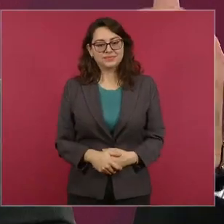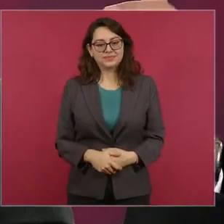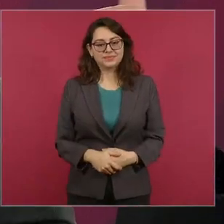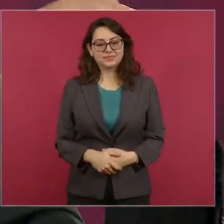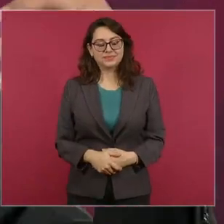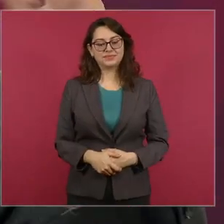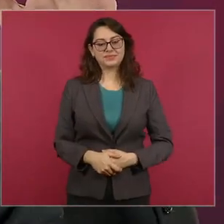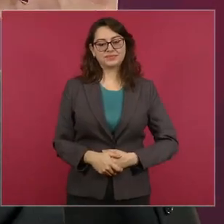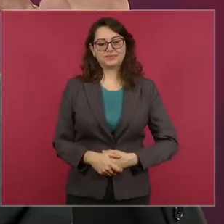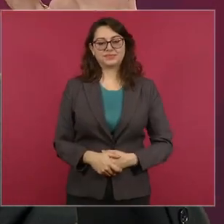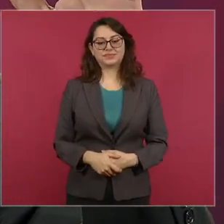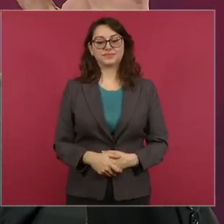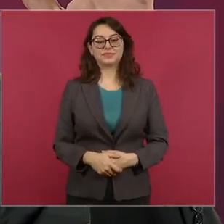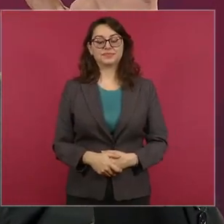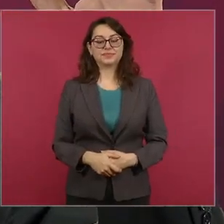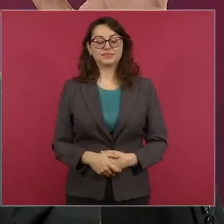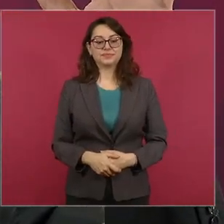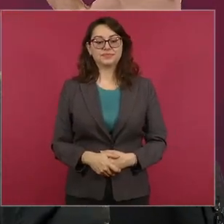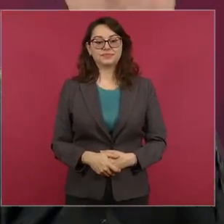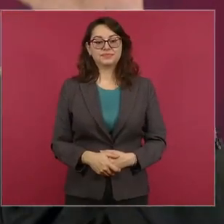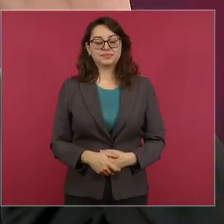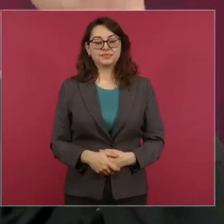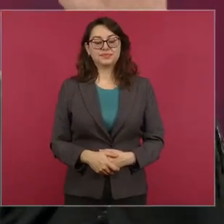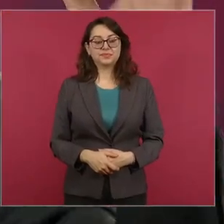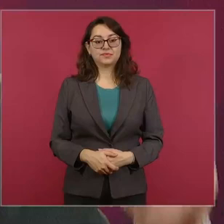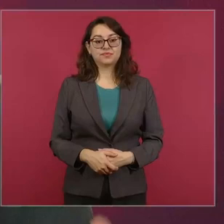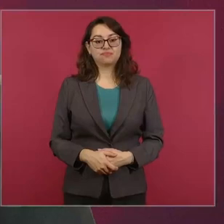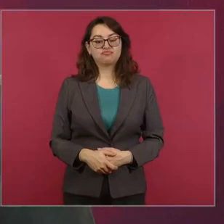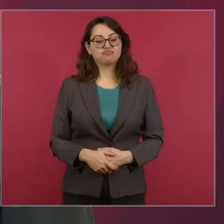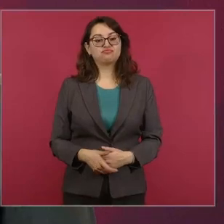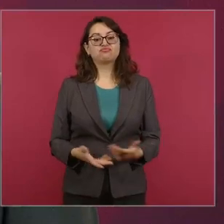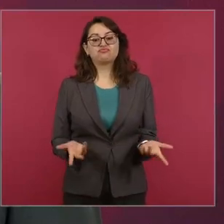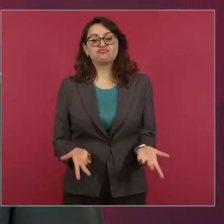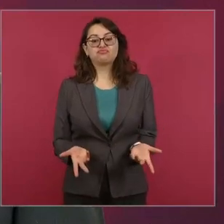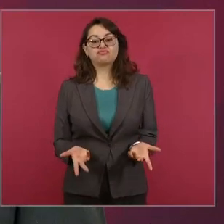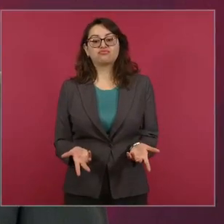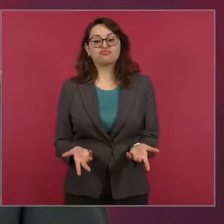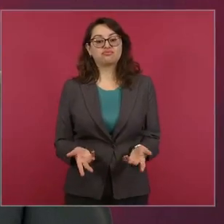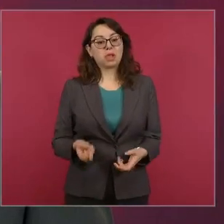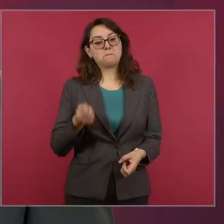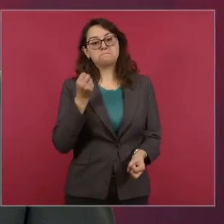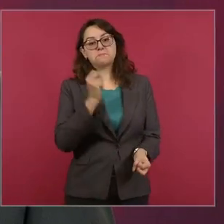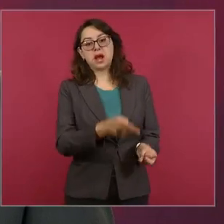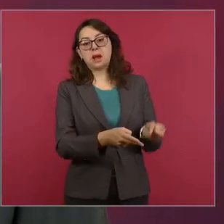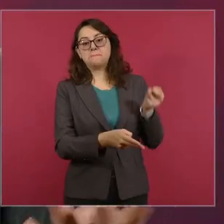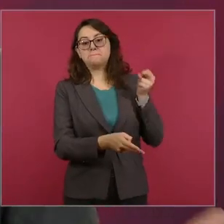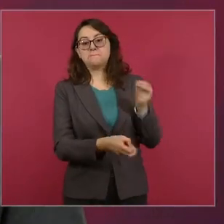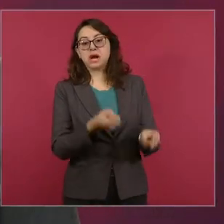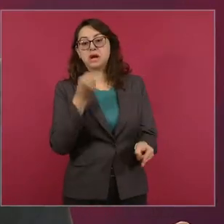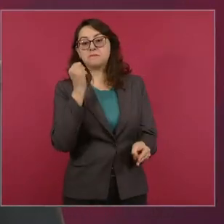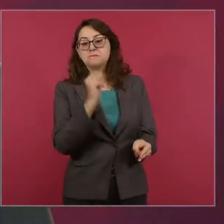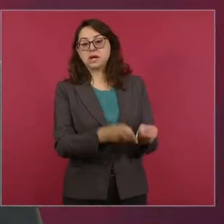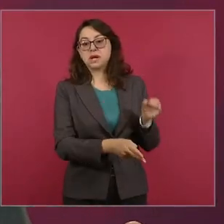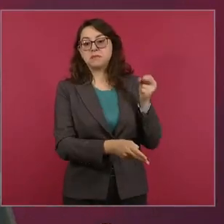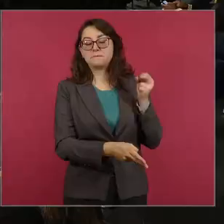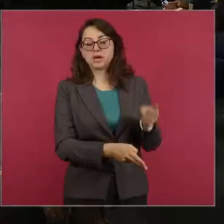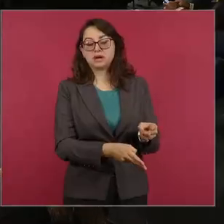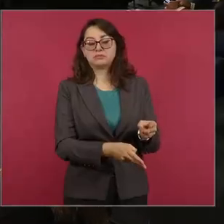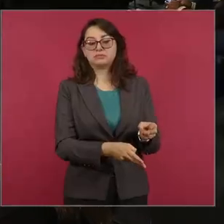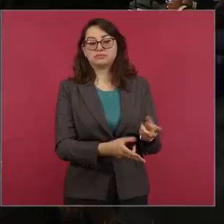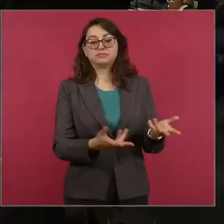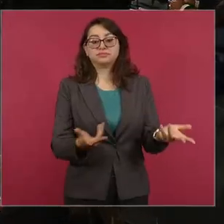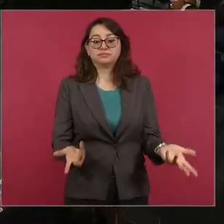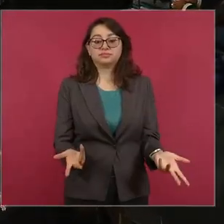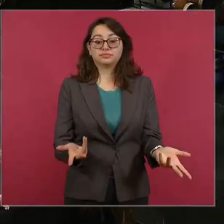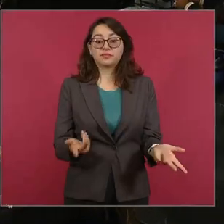tenían todos los privilegios, pero no